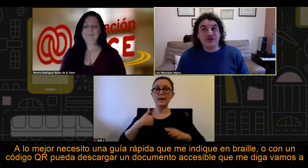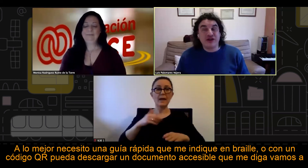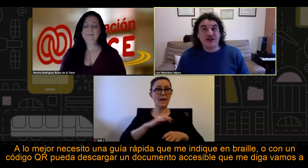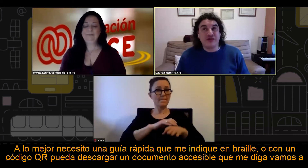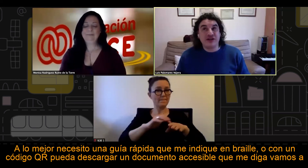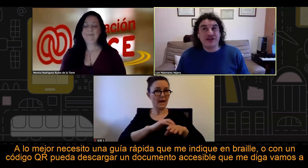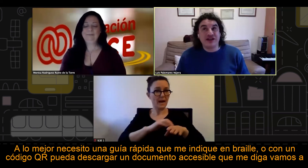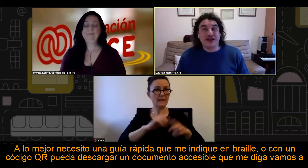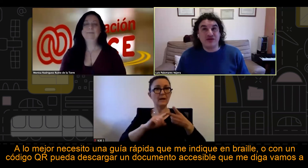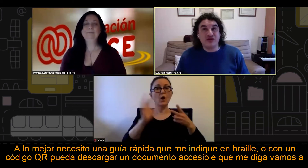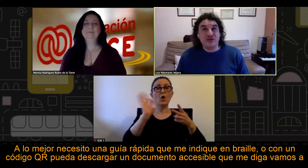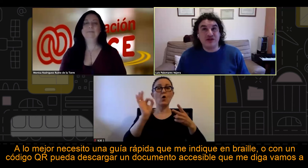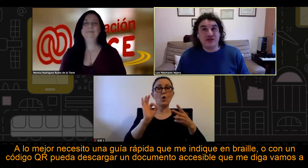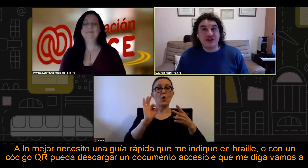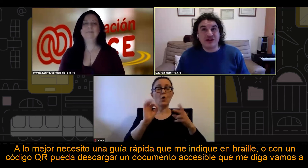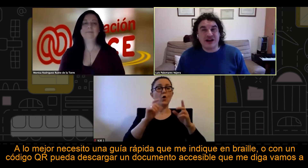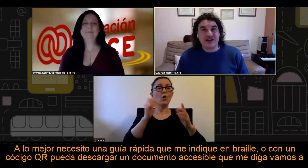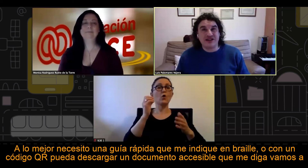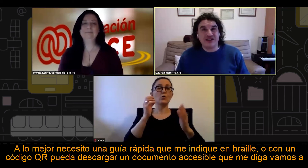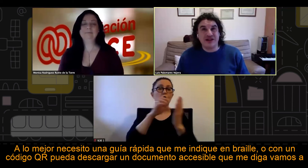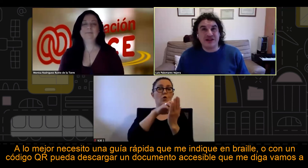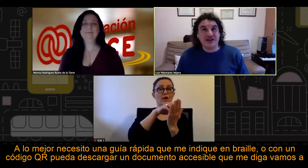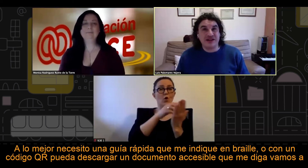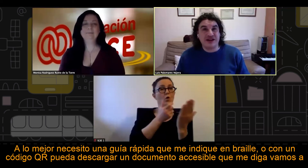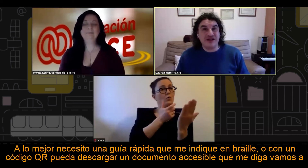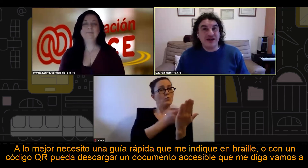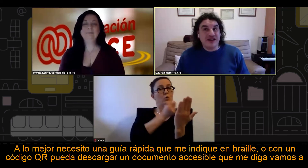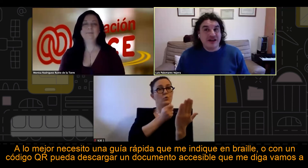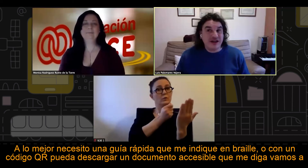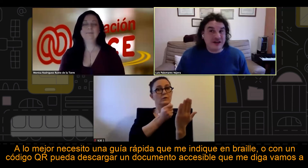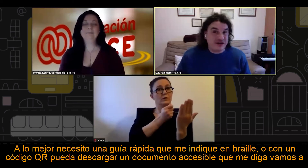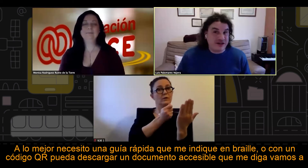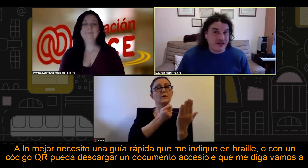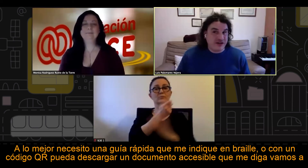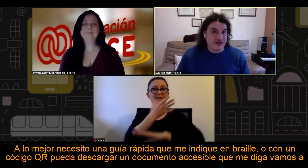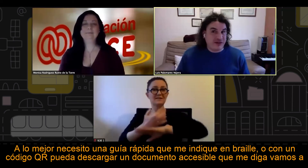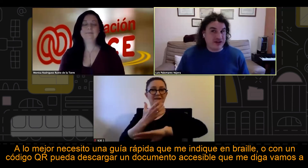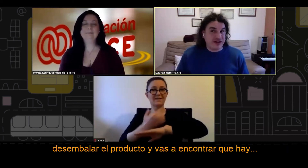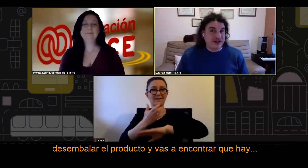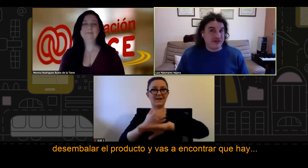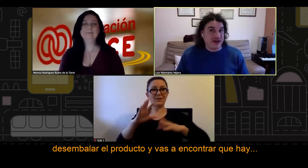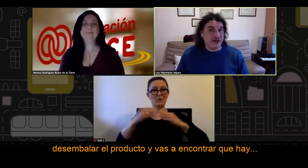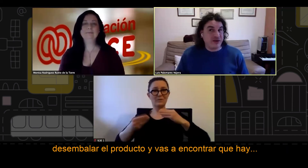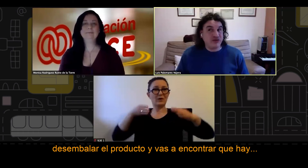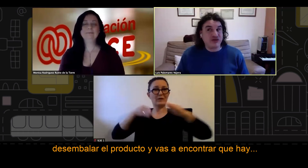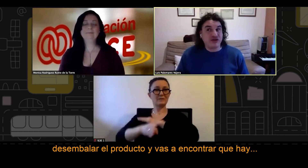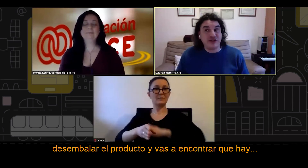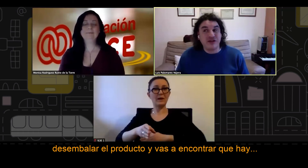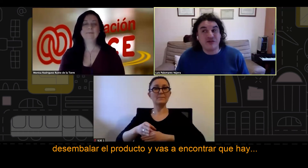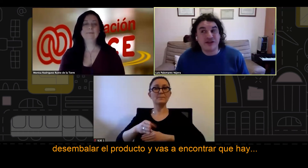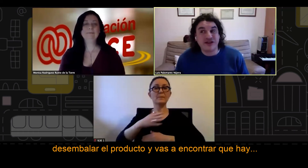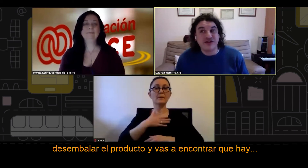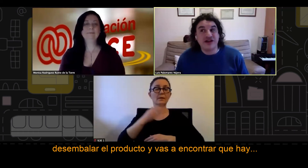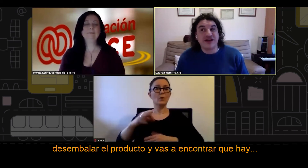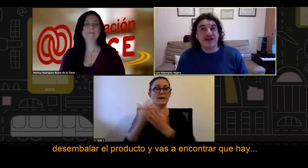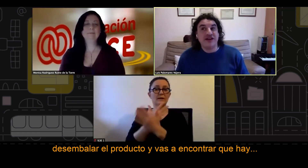código QR yo pueda descargar un documento accesible que me diga, vamos a desembalar el producto y